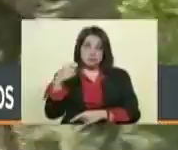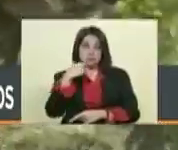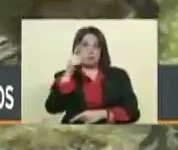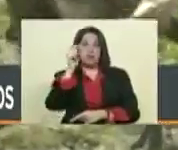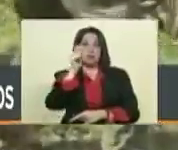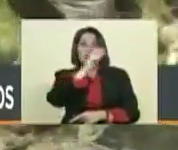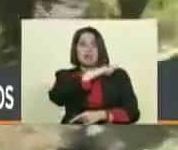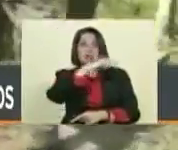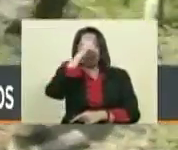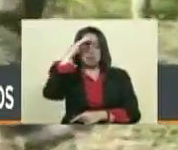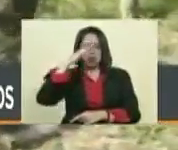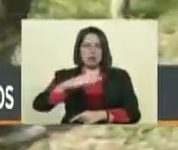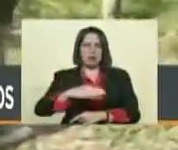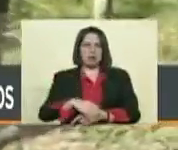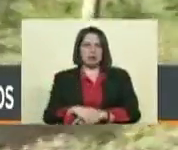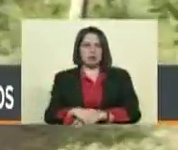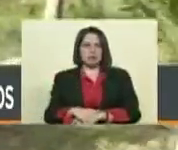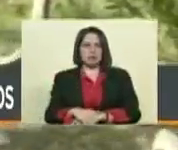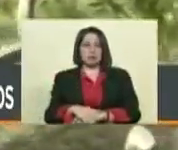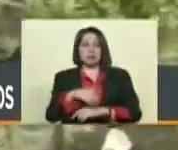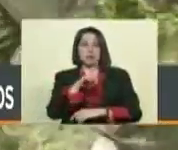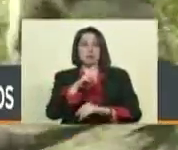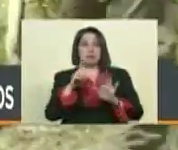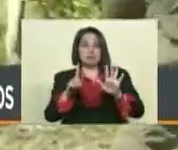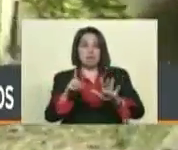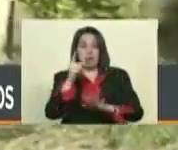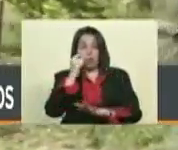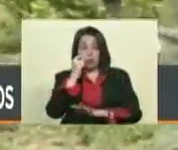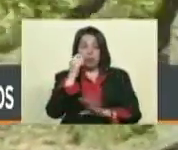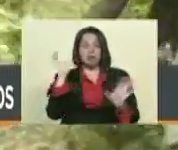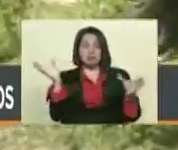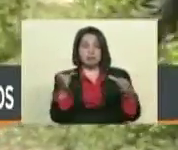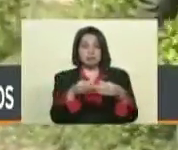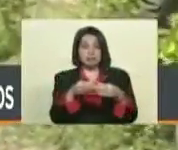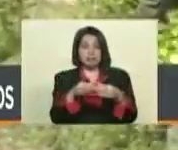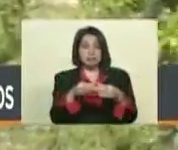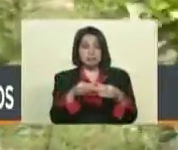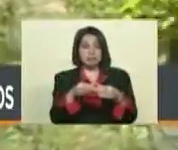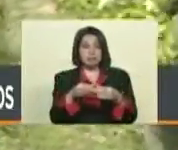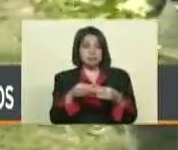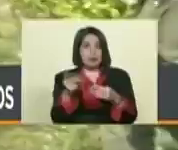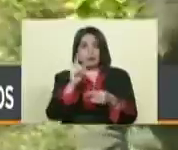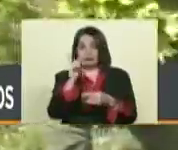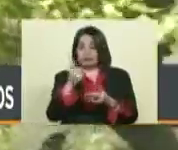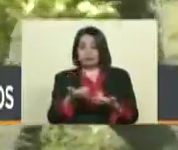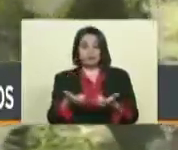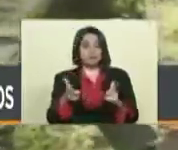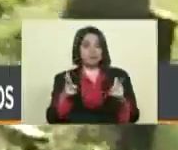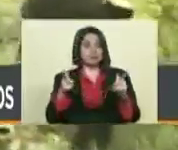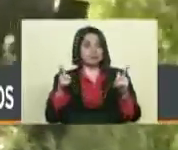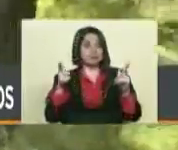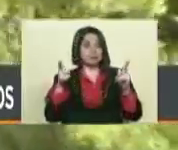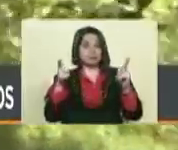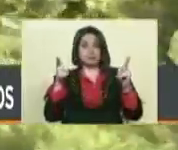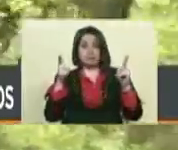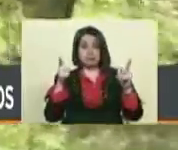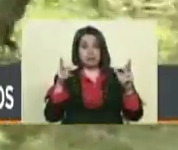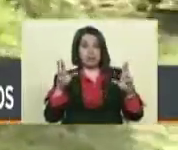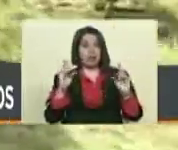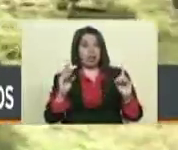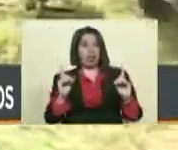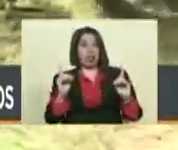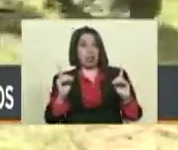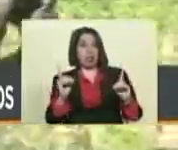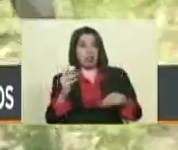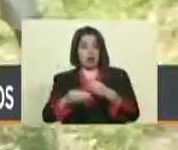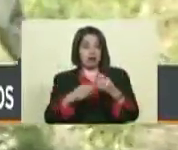un teniente de artillería, con 16 hombres de los mismos. Aquí no vamos a permitir en ningún momento que